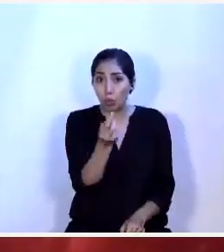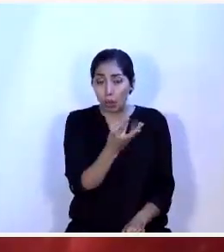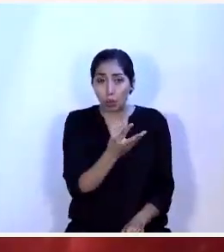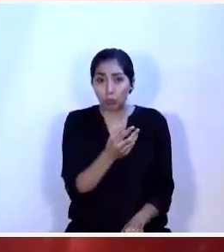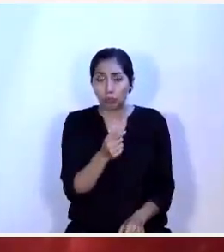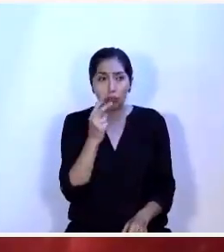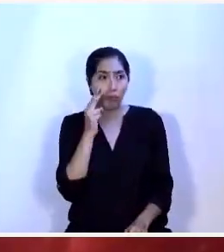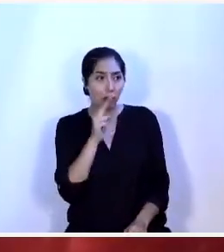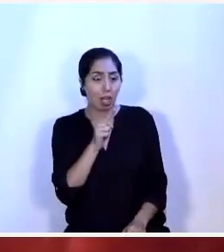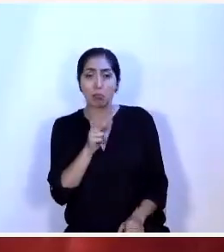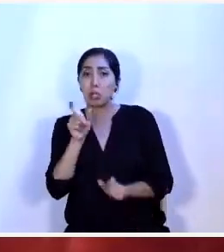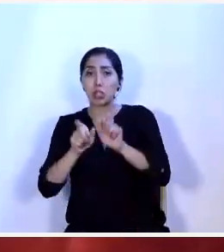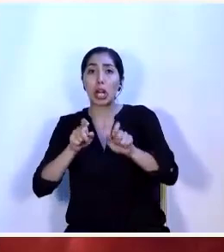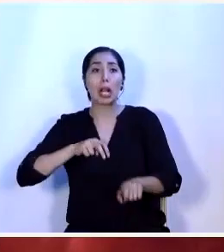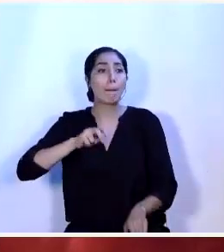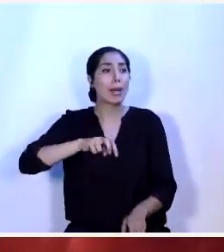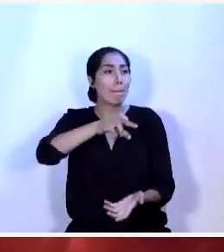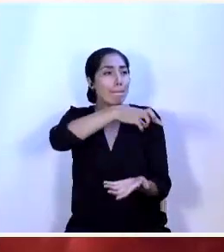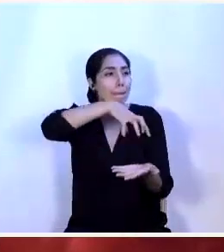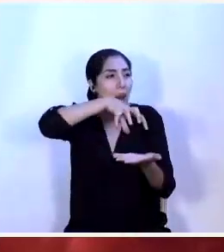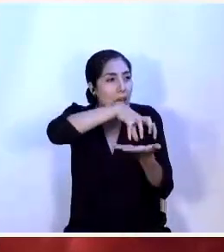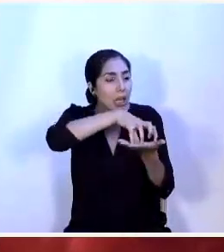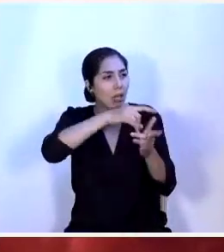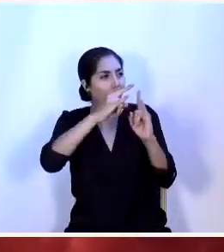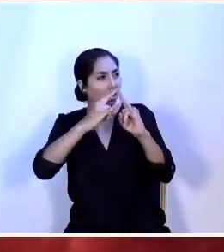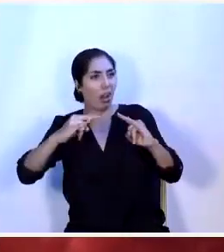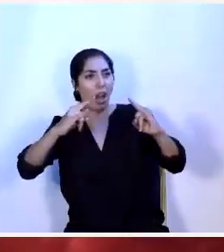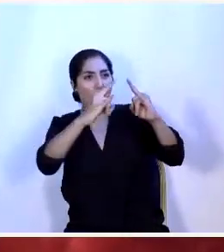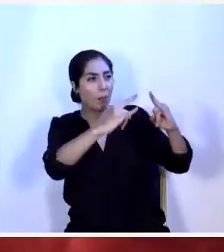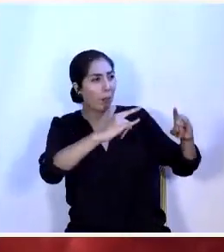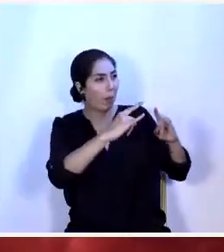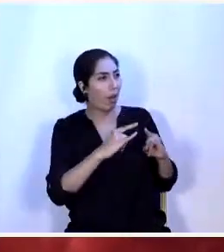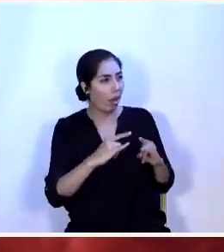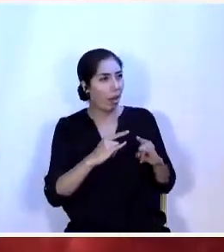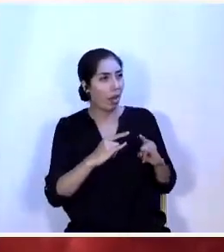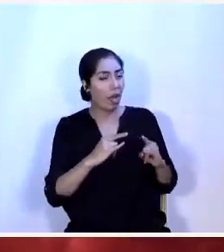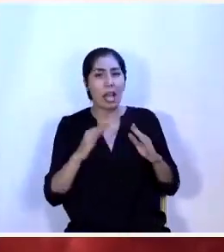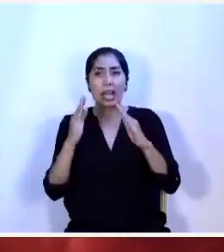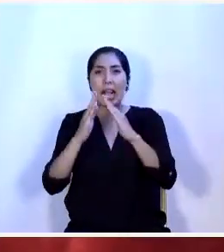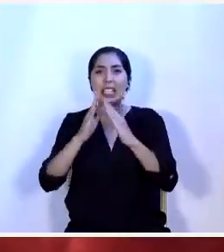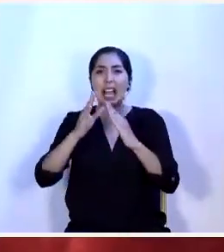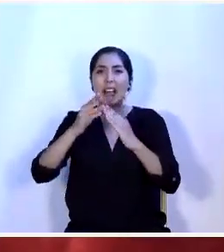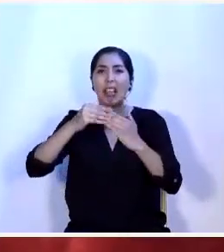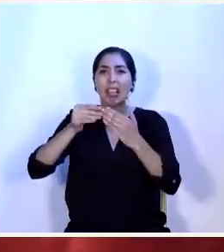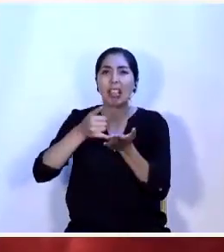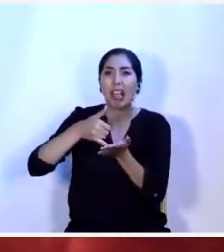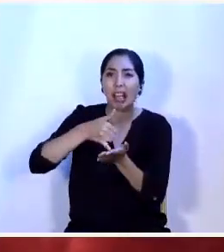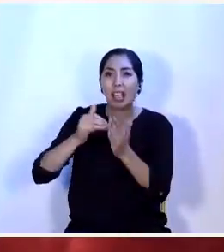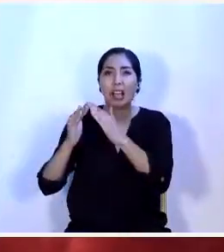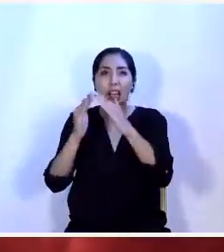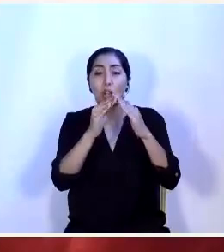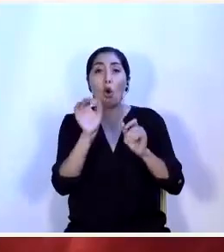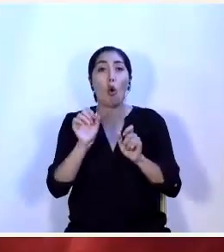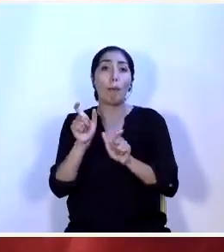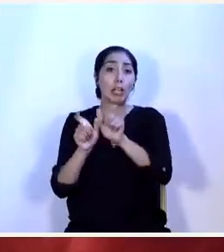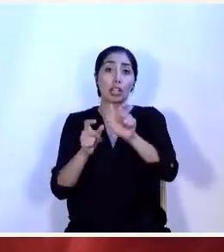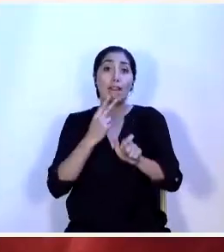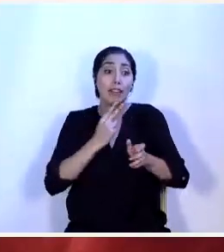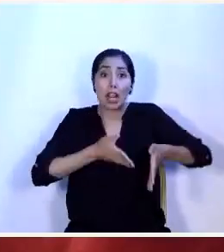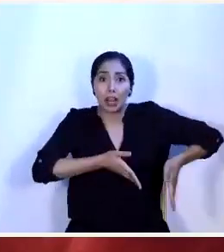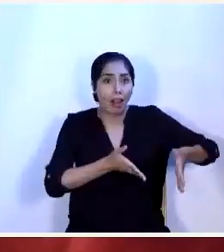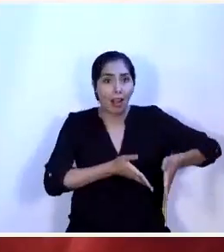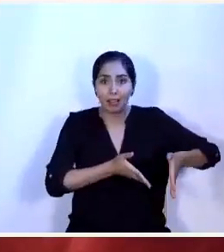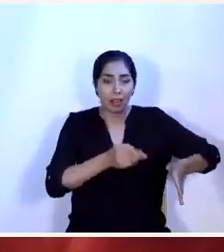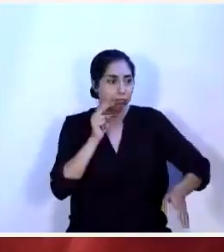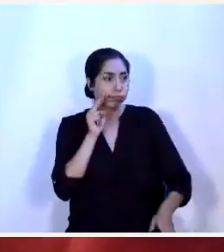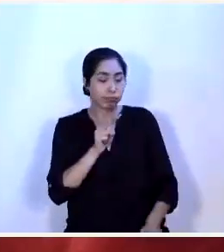las riberas de nuestras ciudades, donde cada vez hay más carpas, más construcción de material ligero y más personas viviendo directamente a la intemperie. Chile puede y debe